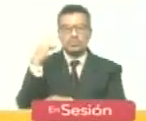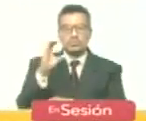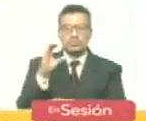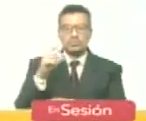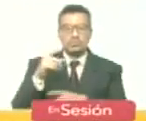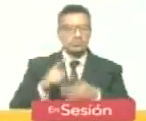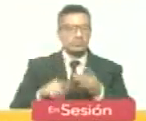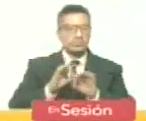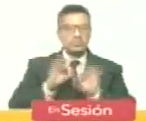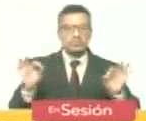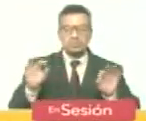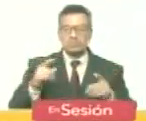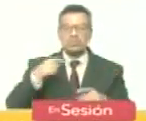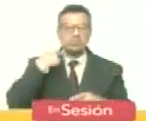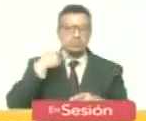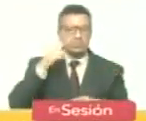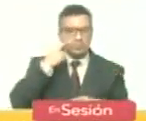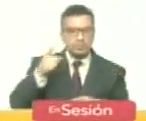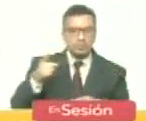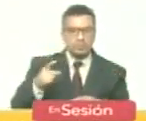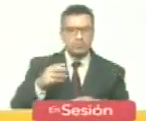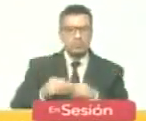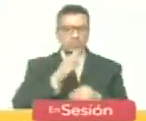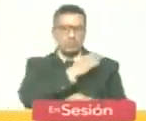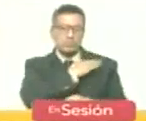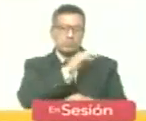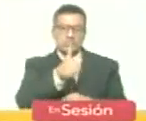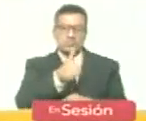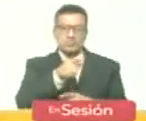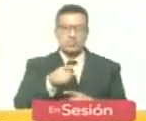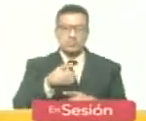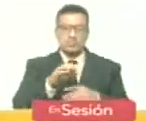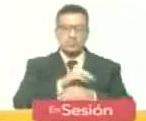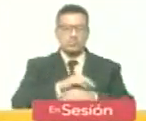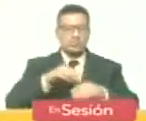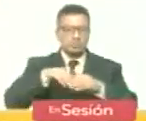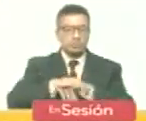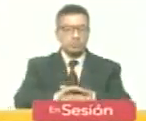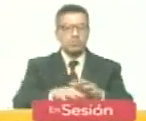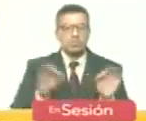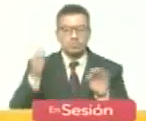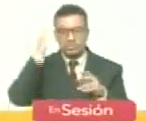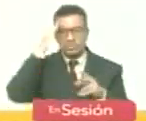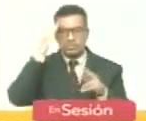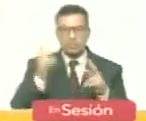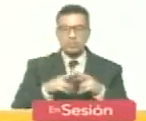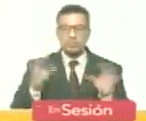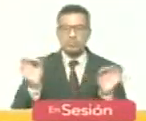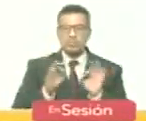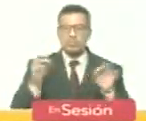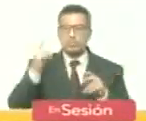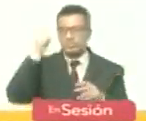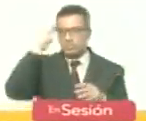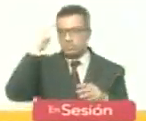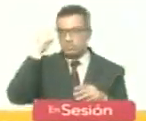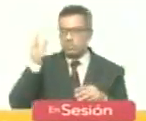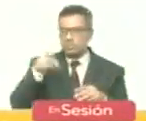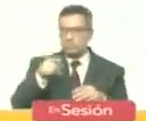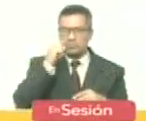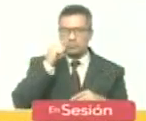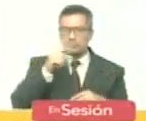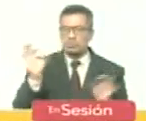del mapa. Dejó de ser jefe de migración, nadie más supo más nada de él.